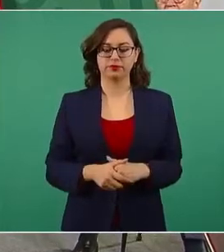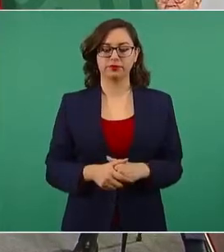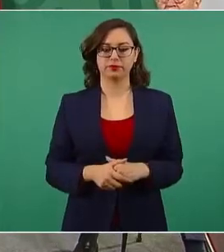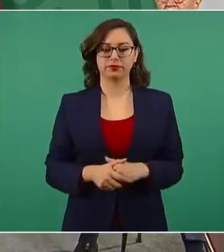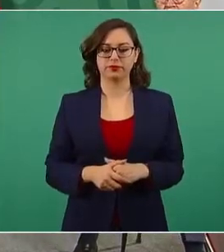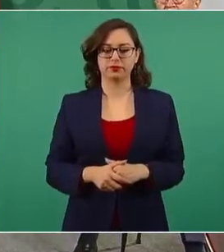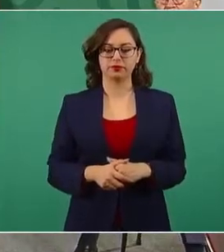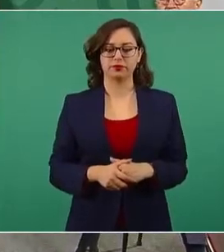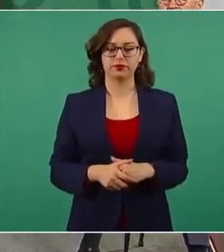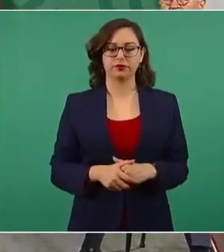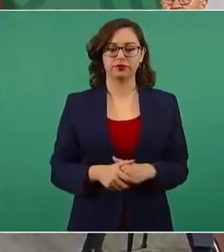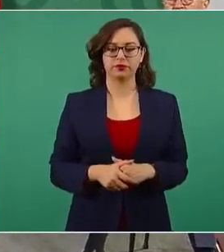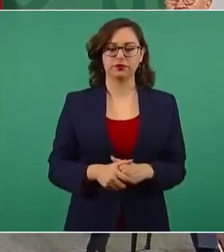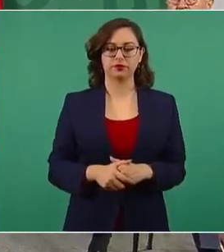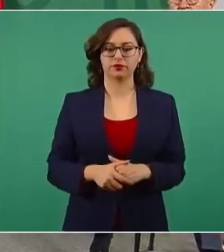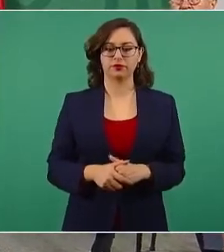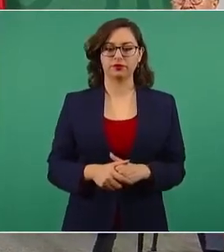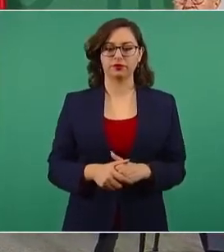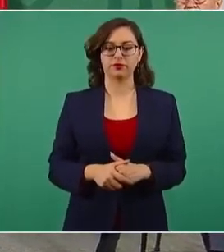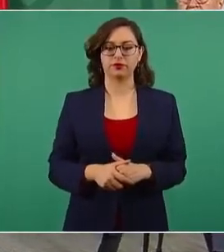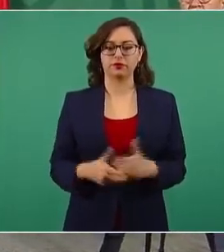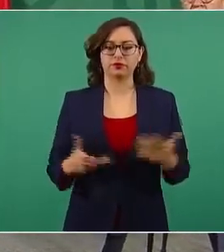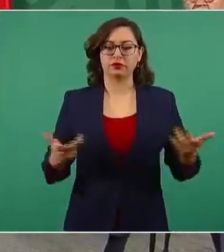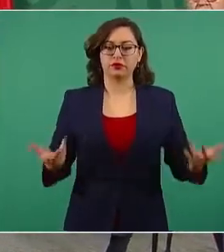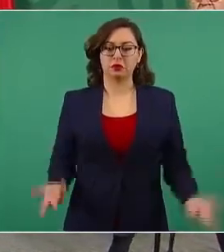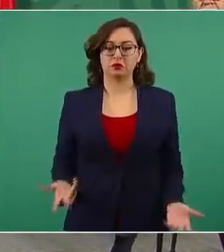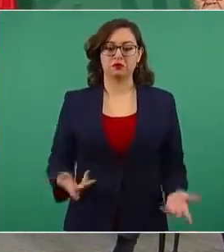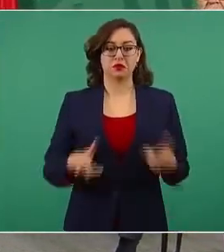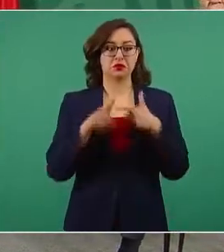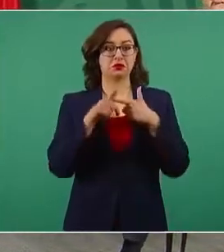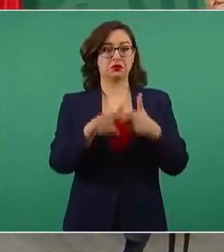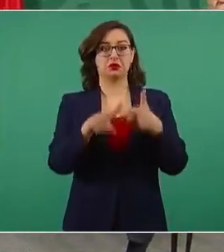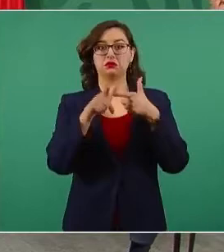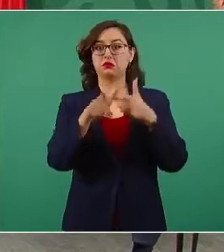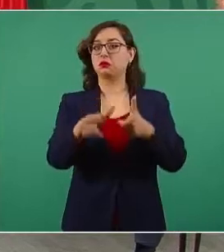No podemos seguir así.